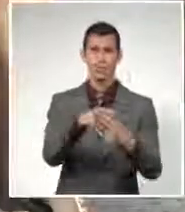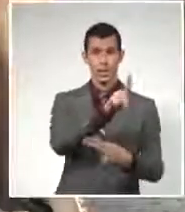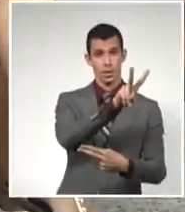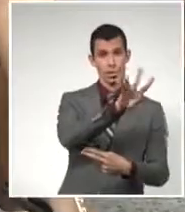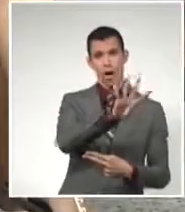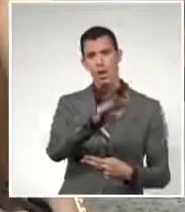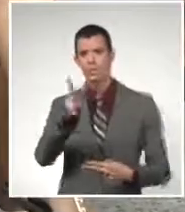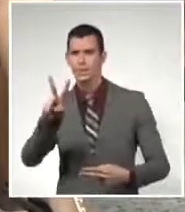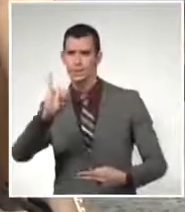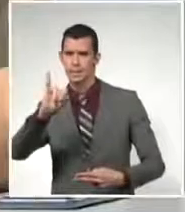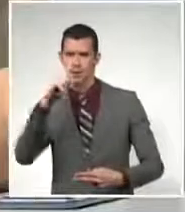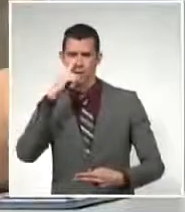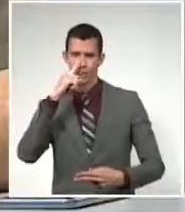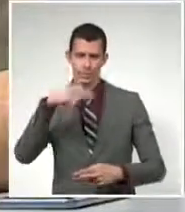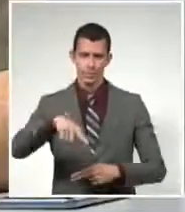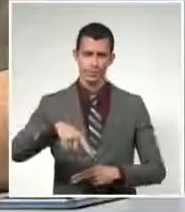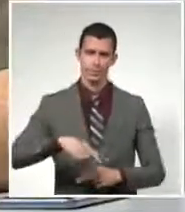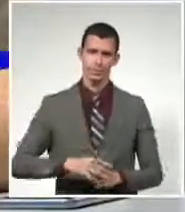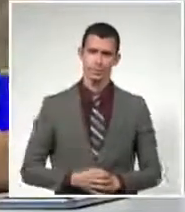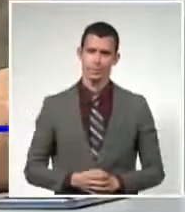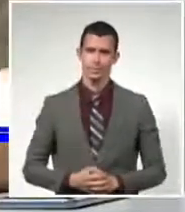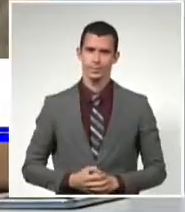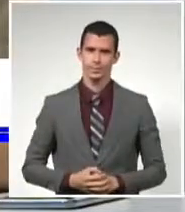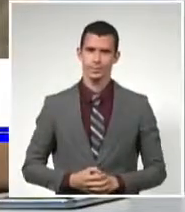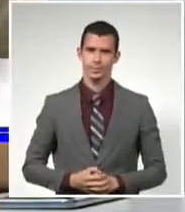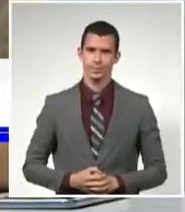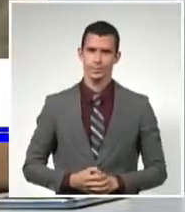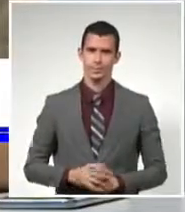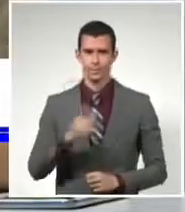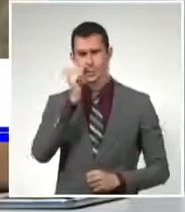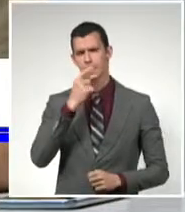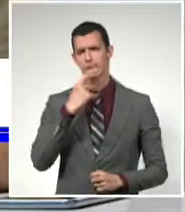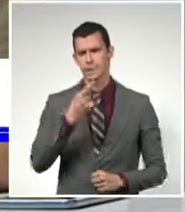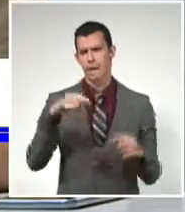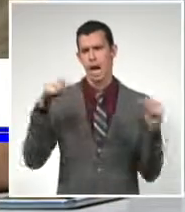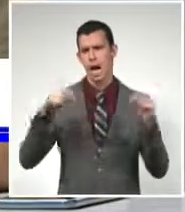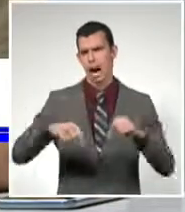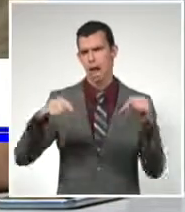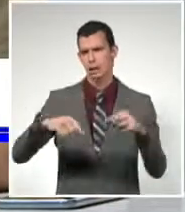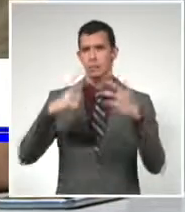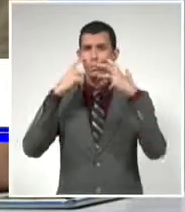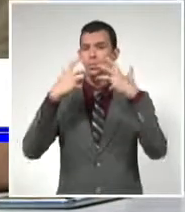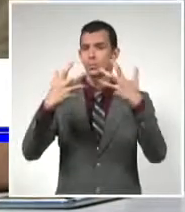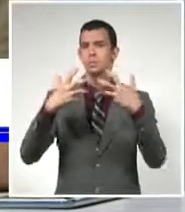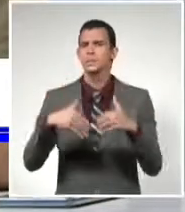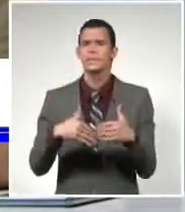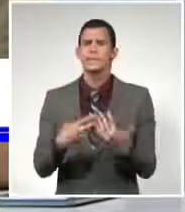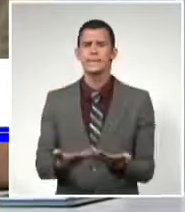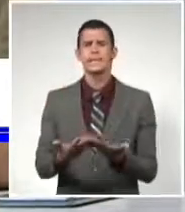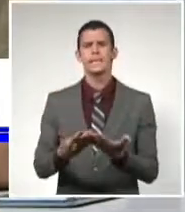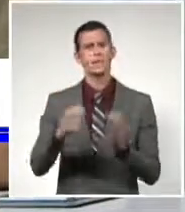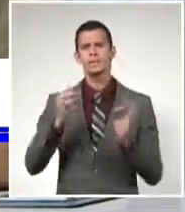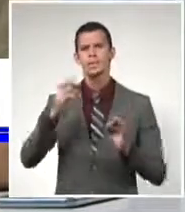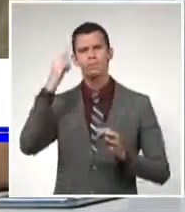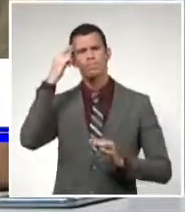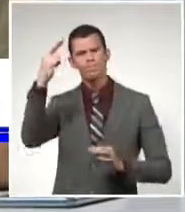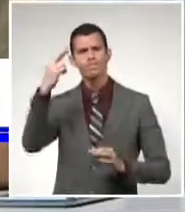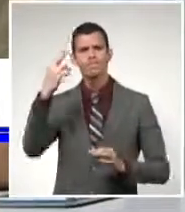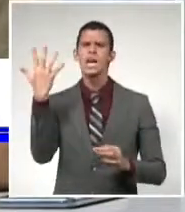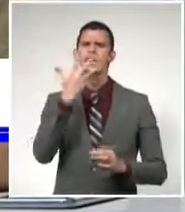próximo. Y es muy importante en estos momentos acudir a las ideas y a